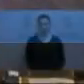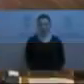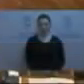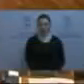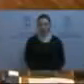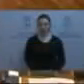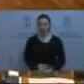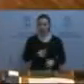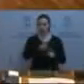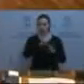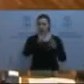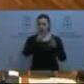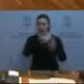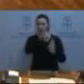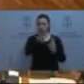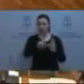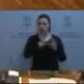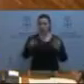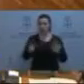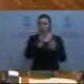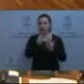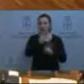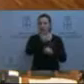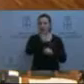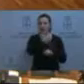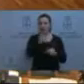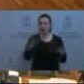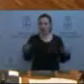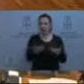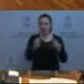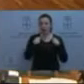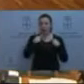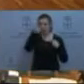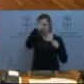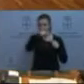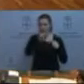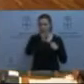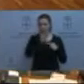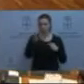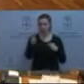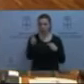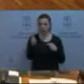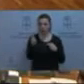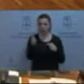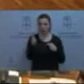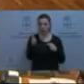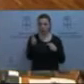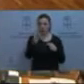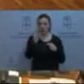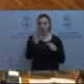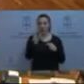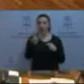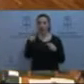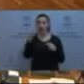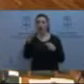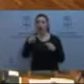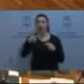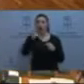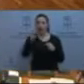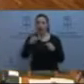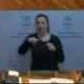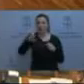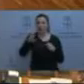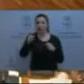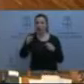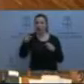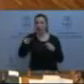Asunto número 7. Pregunta urgente del diputado del Grupo Parlamentario Popular, don David González Medina, al Consejo de